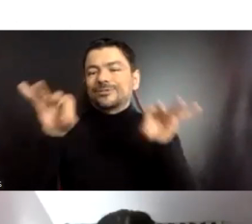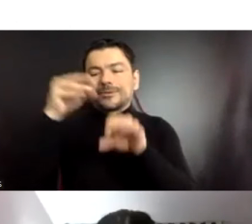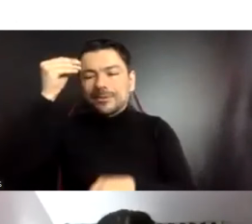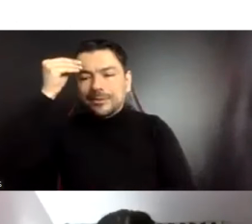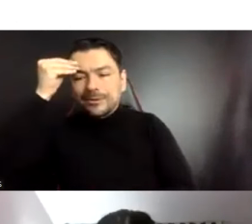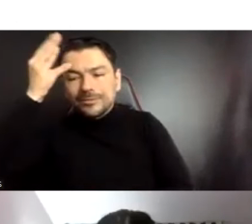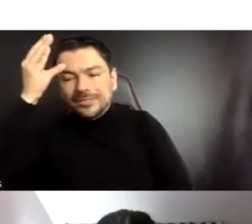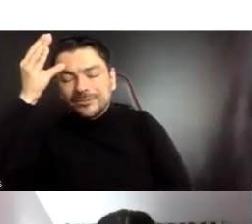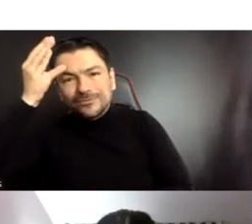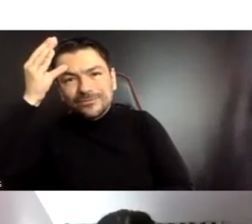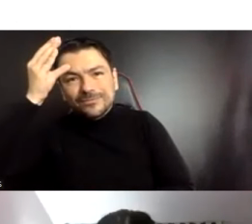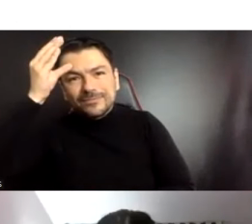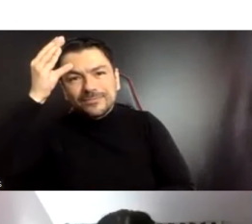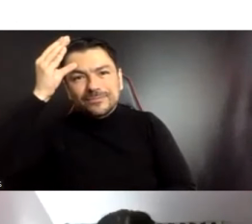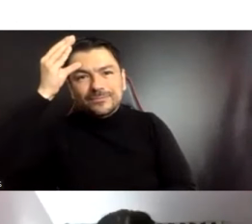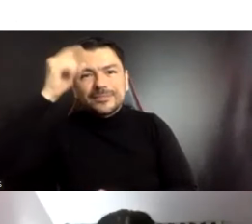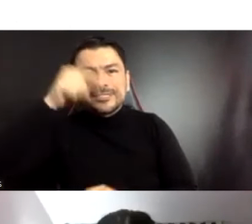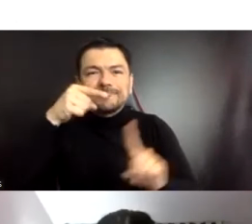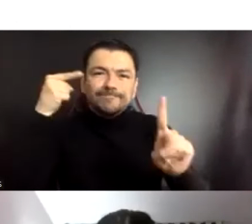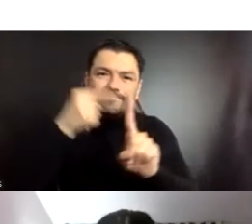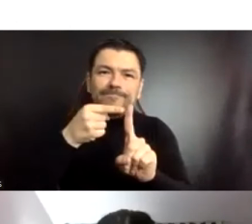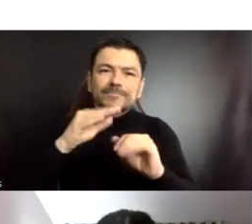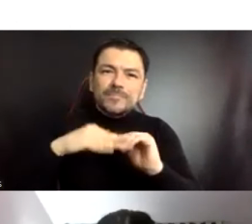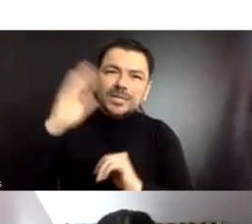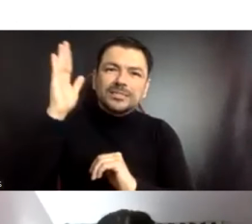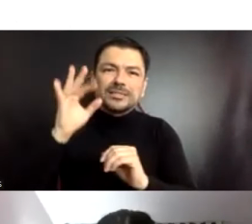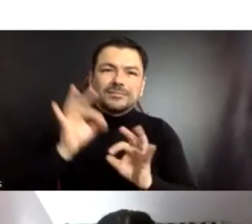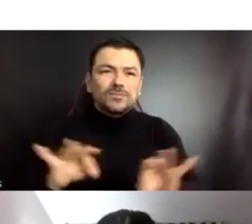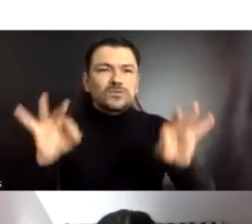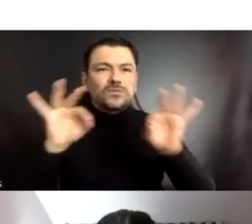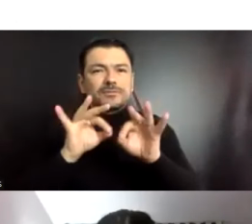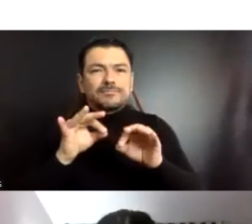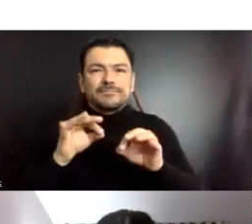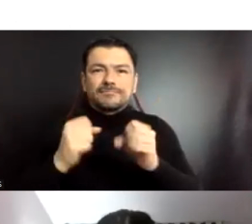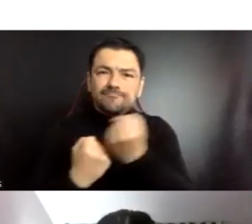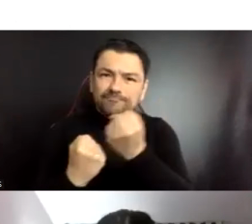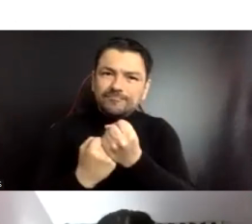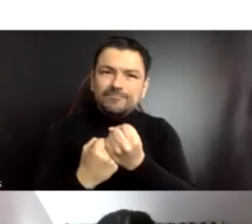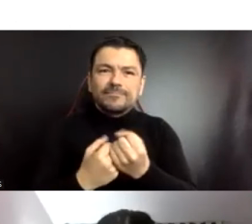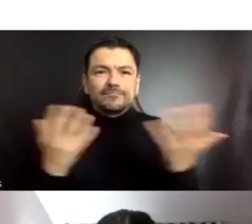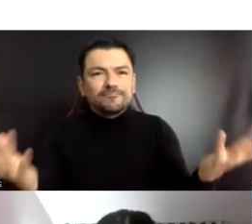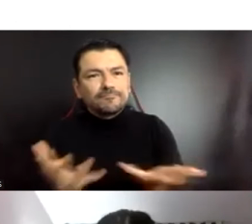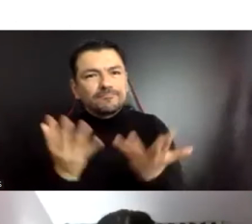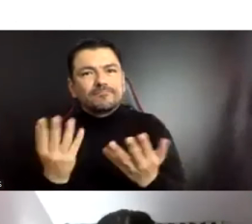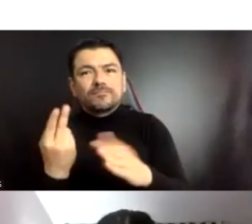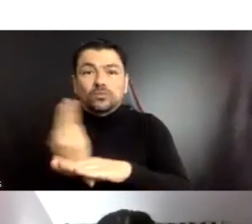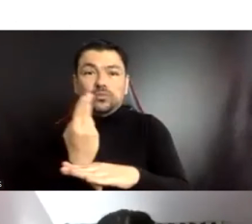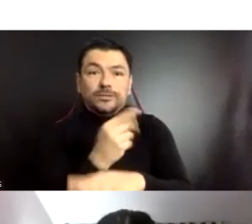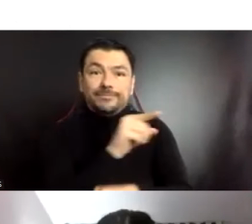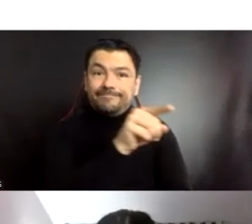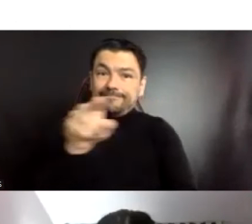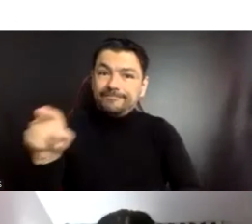La idea es mejorar y promover el uso de estas herramientas. Y cierro agradeciendo